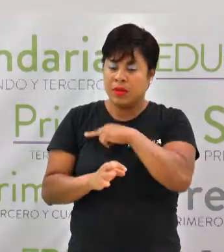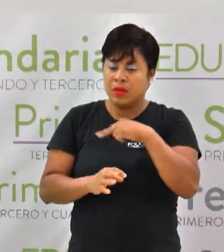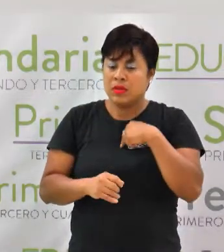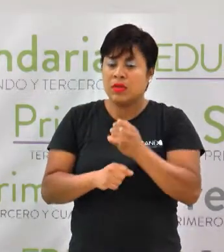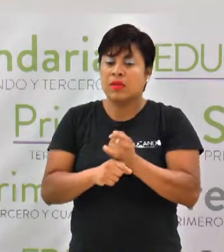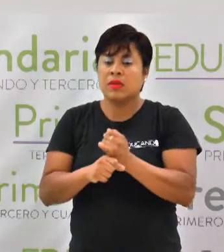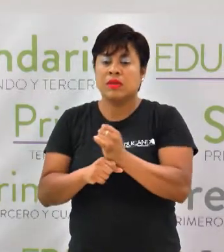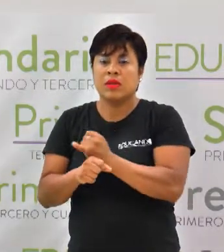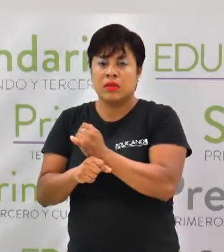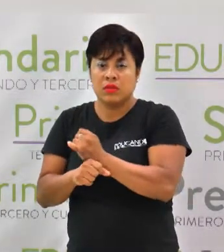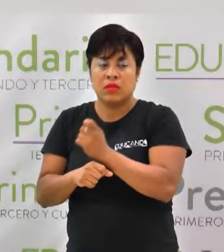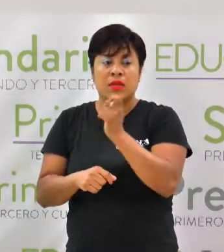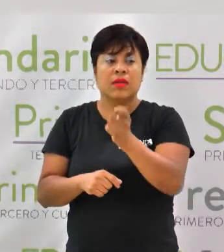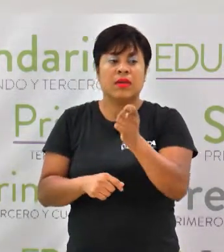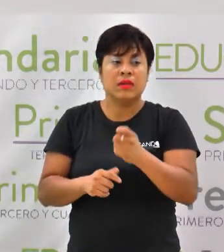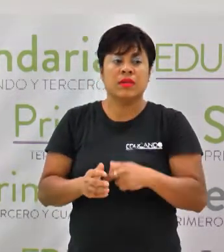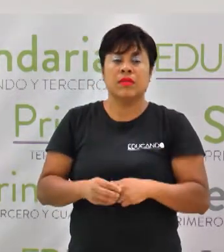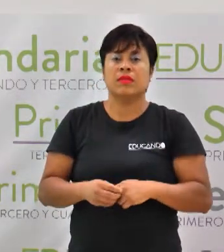nuestra investigación es,